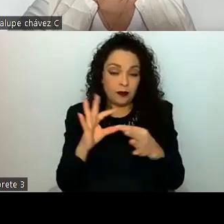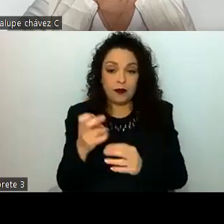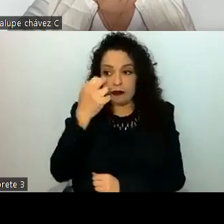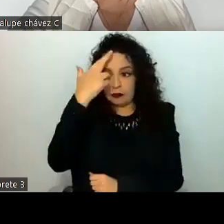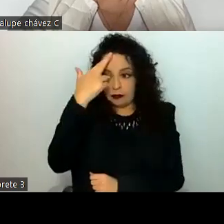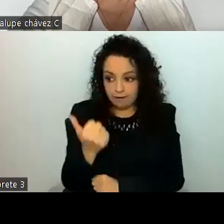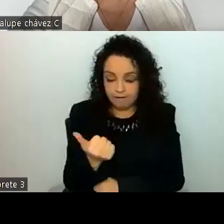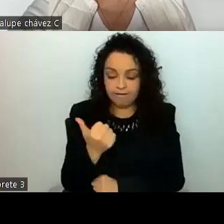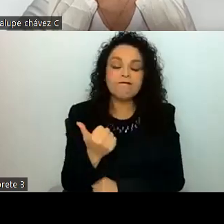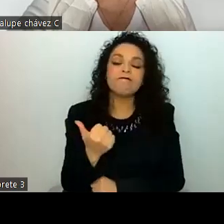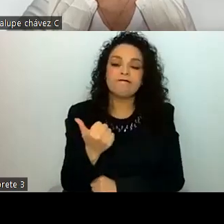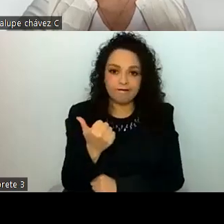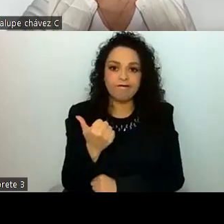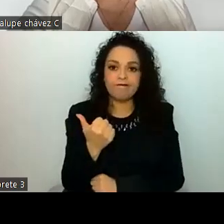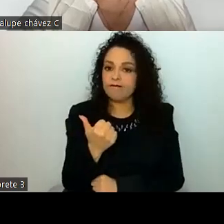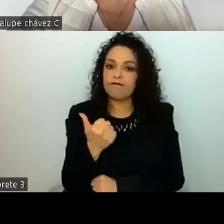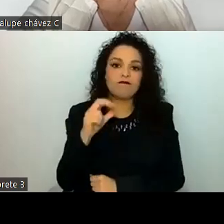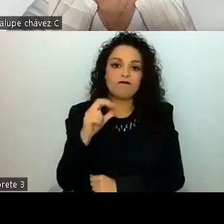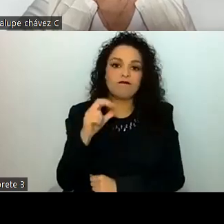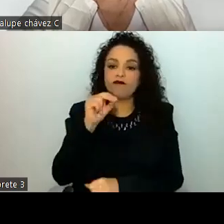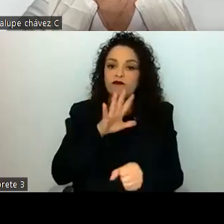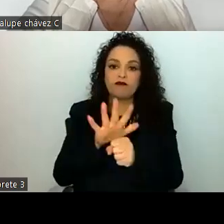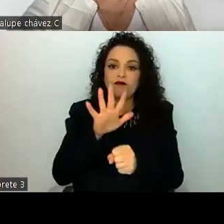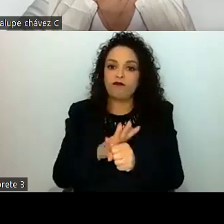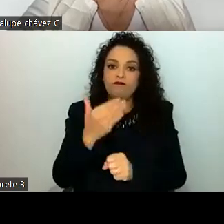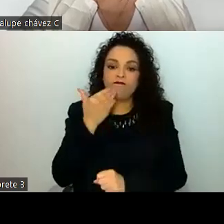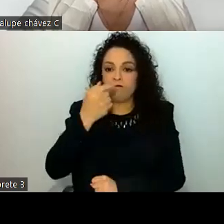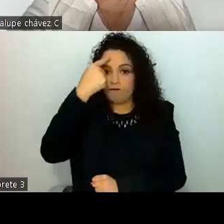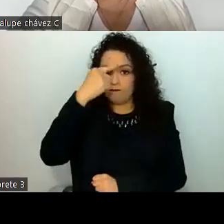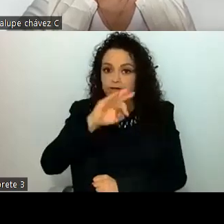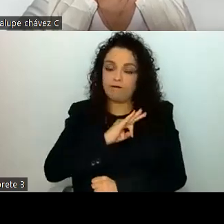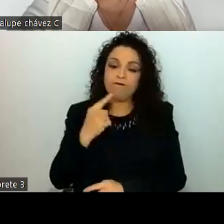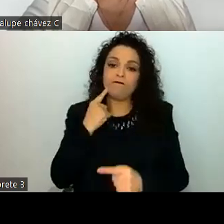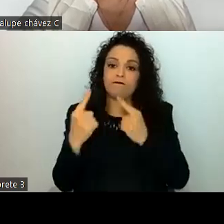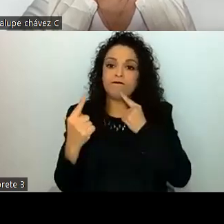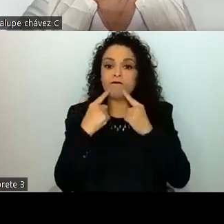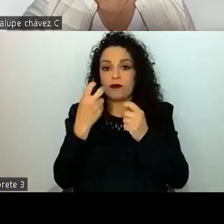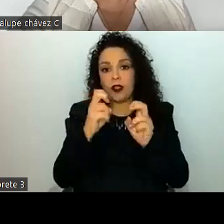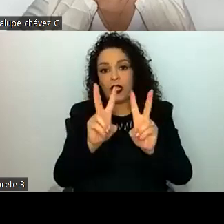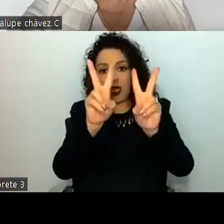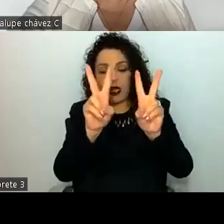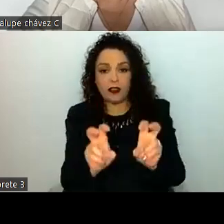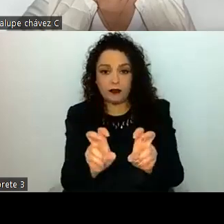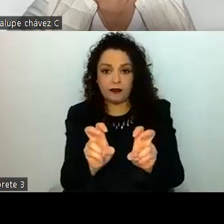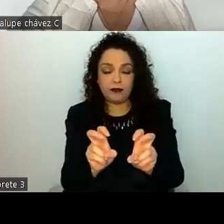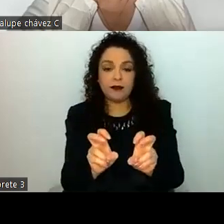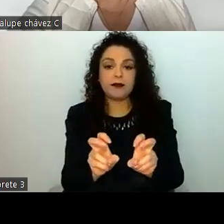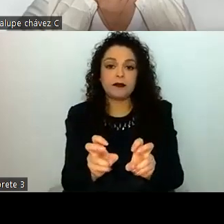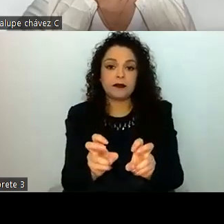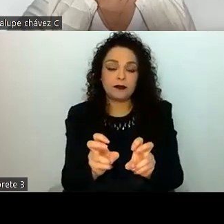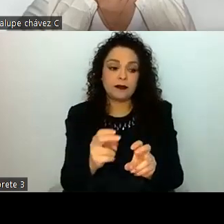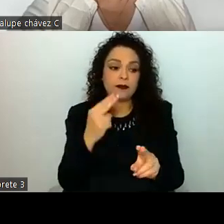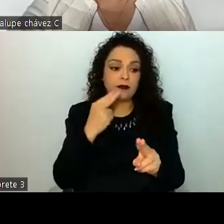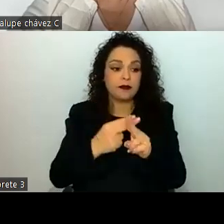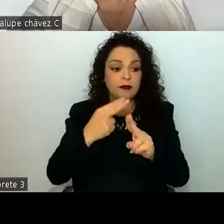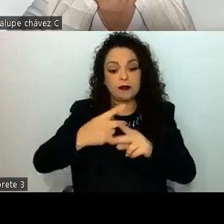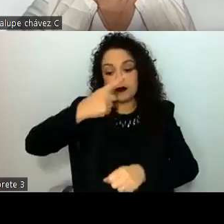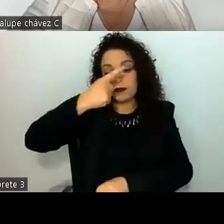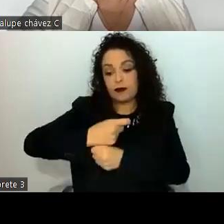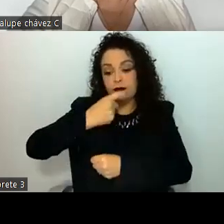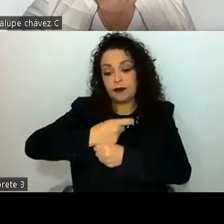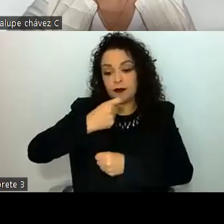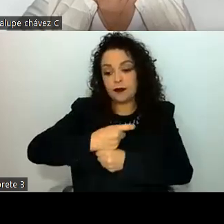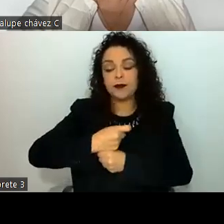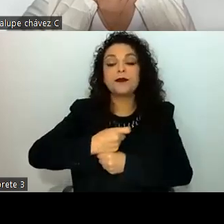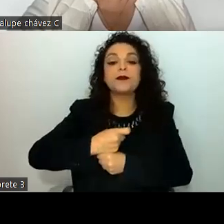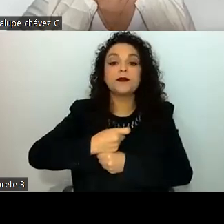no existen condiciones para llevar a cabo la discusión de este documento, en tanto no se escuchen y se consideren